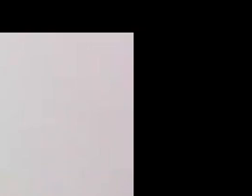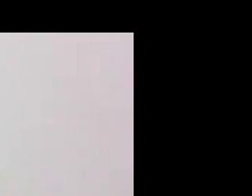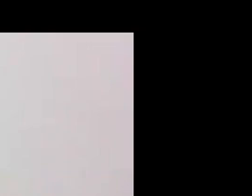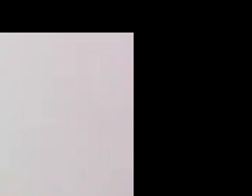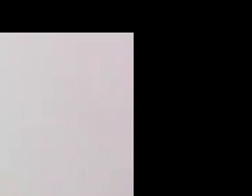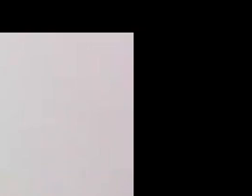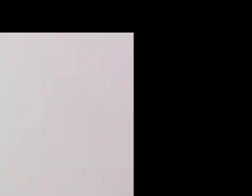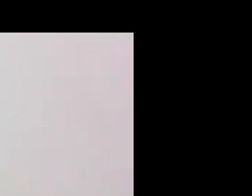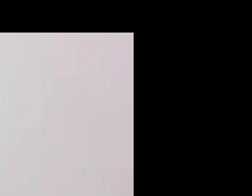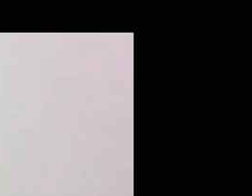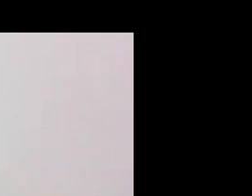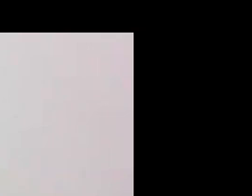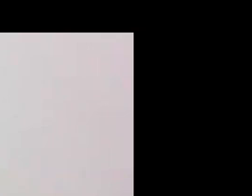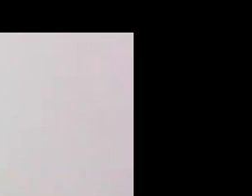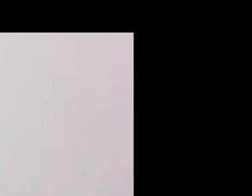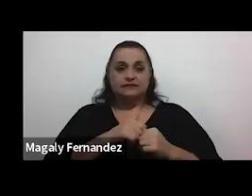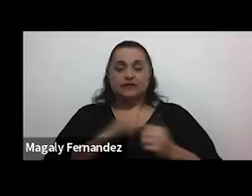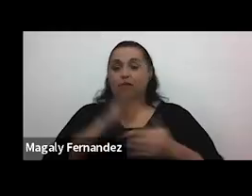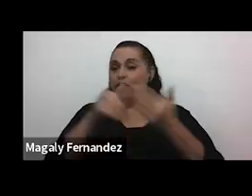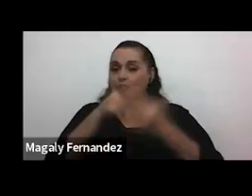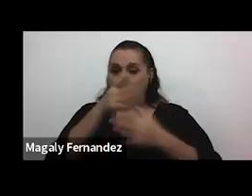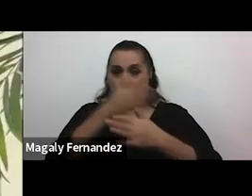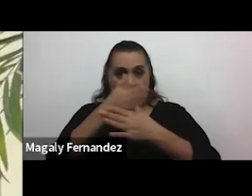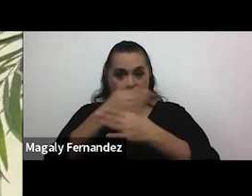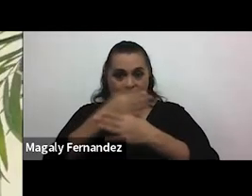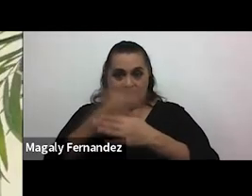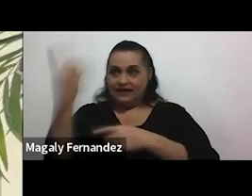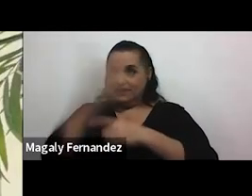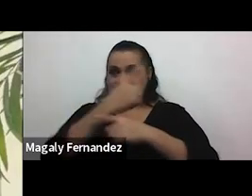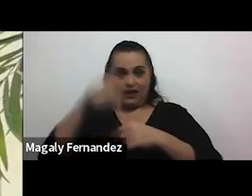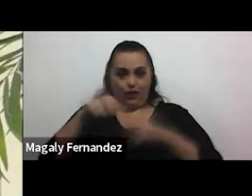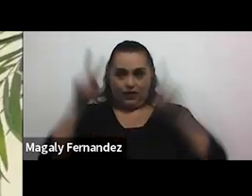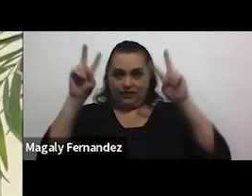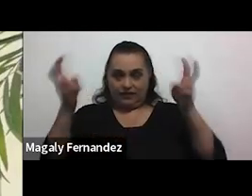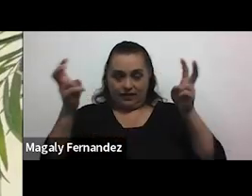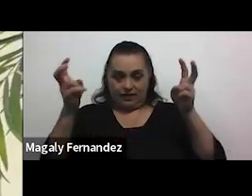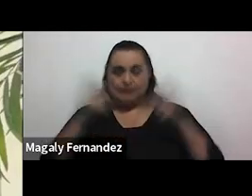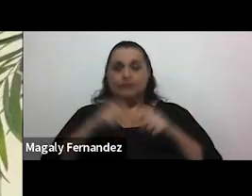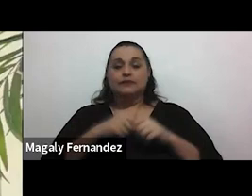por tu por compartirnos el día de hoy este tema queremos